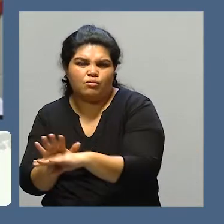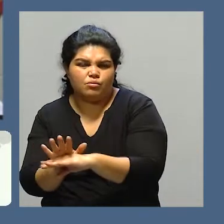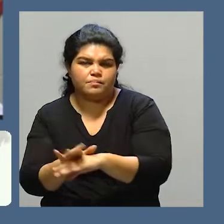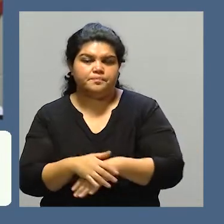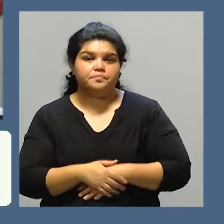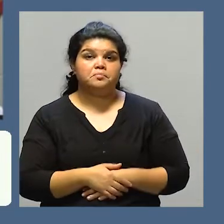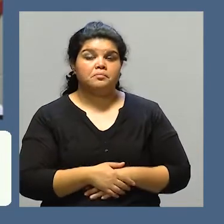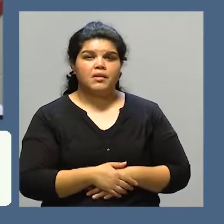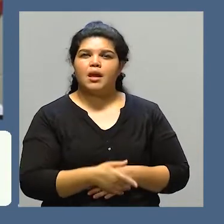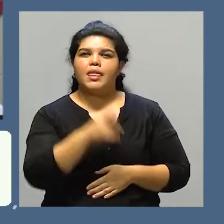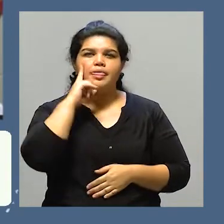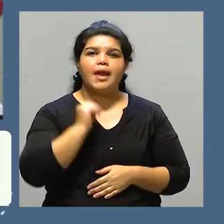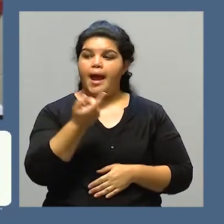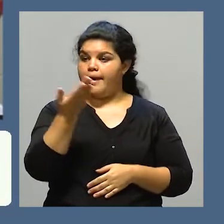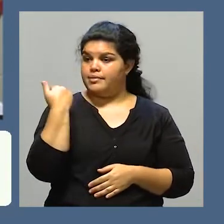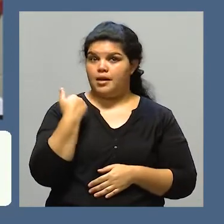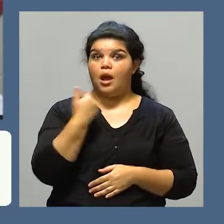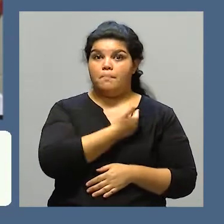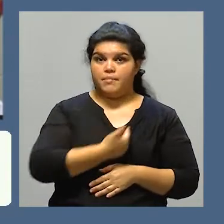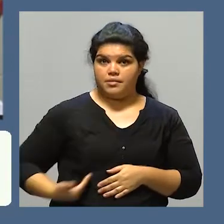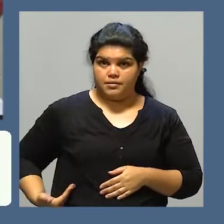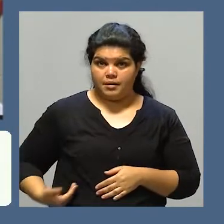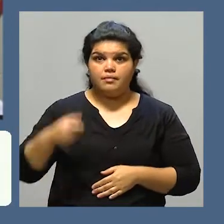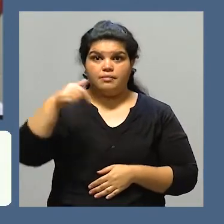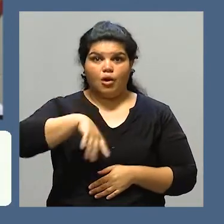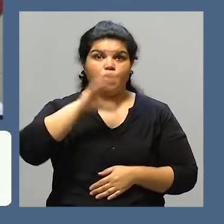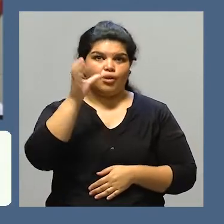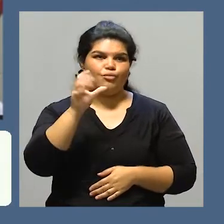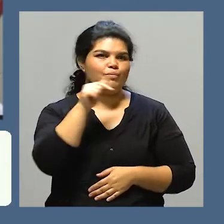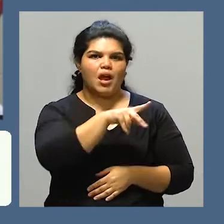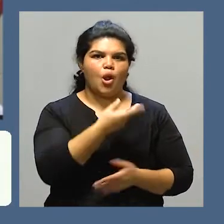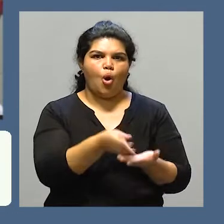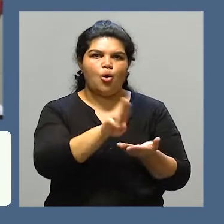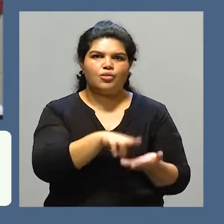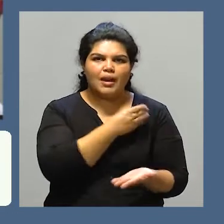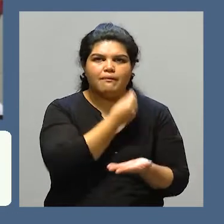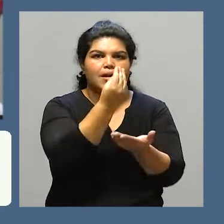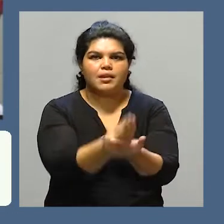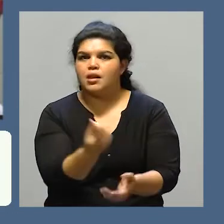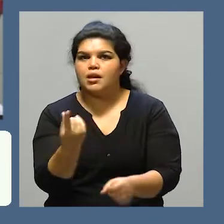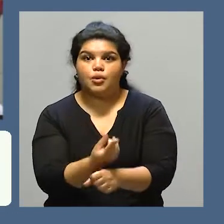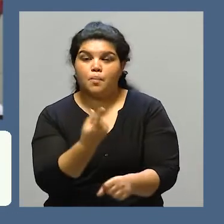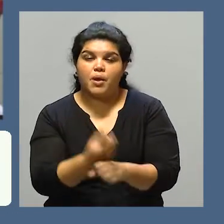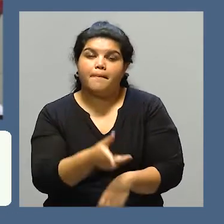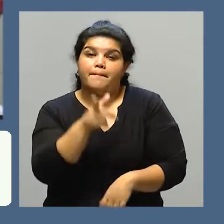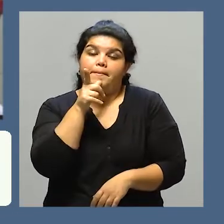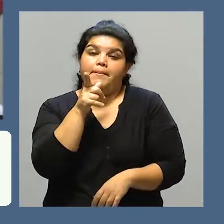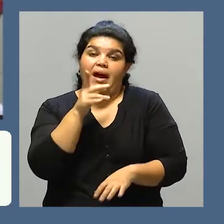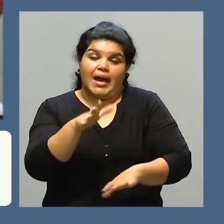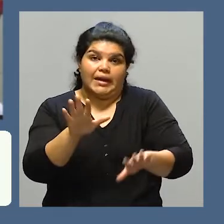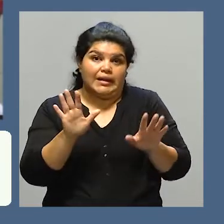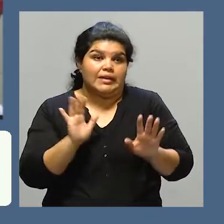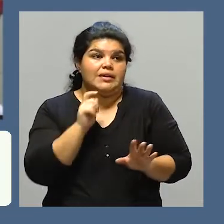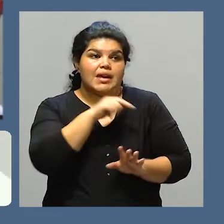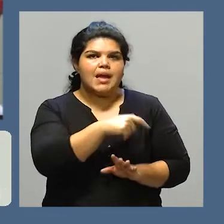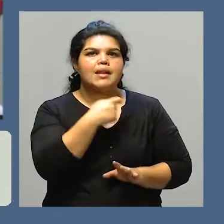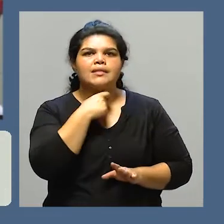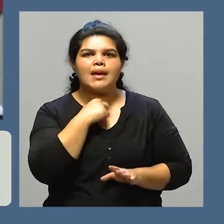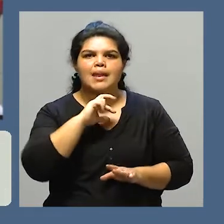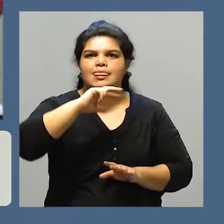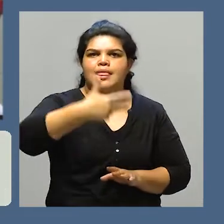extremo derecho del país, pero que no tienen pues como mucha claridad respecto a las opciones que se